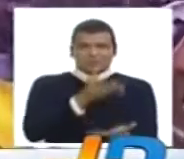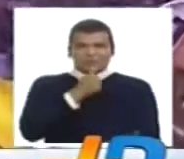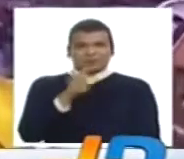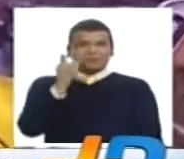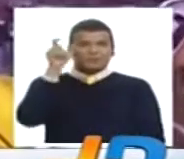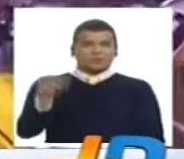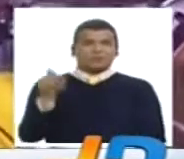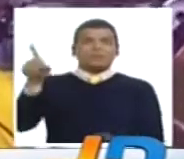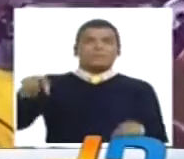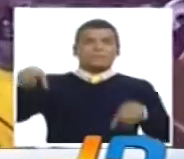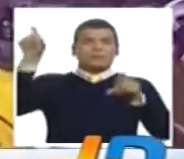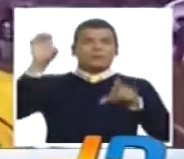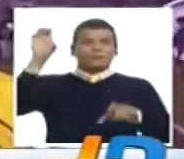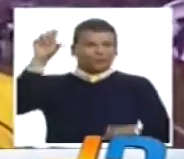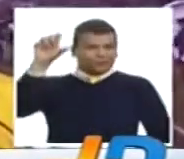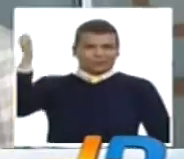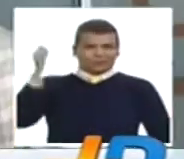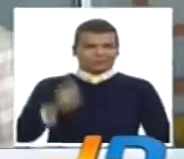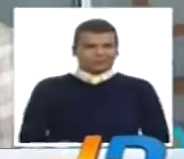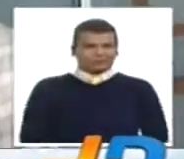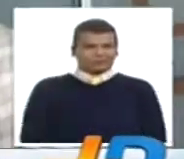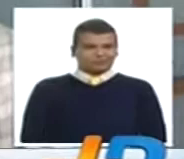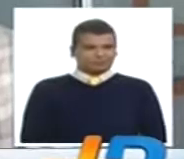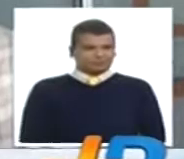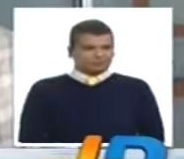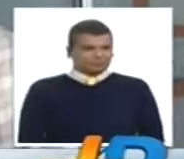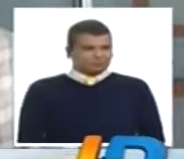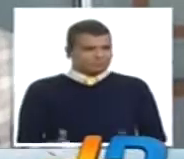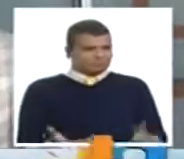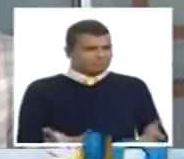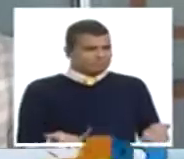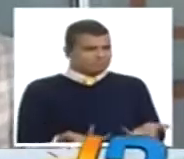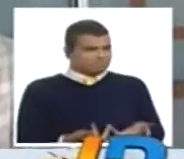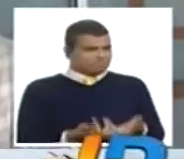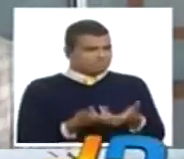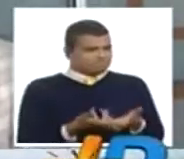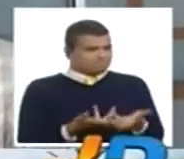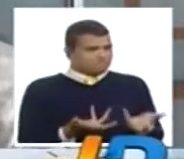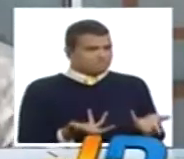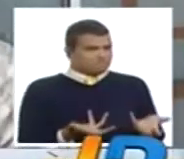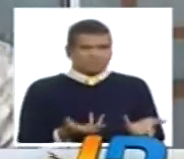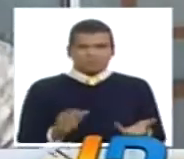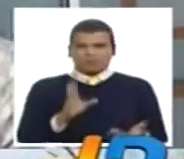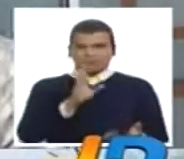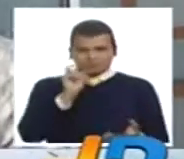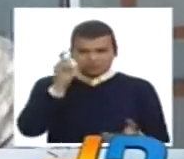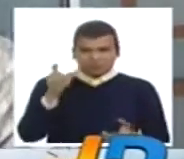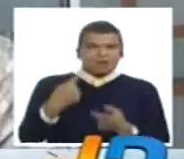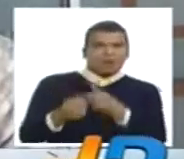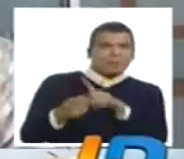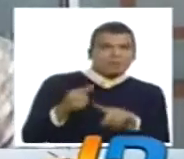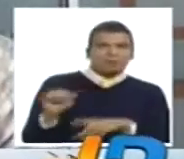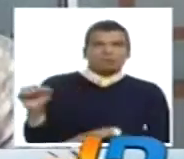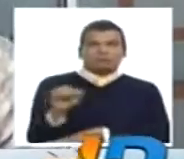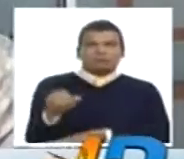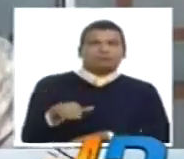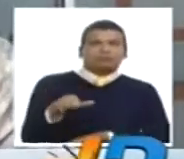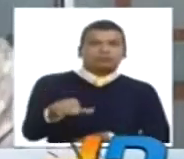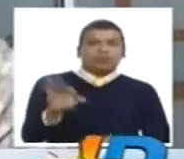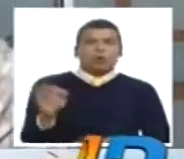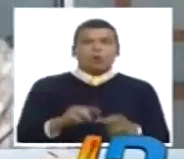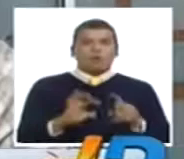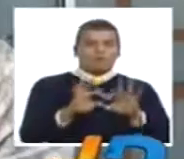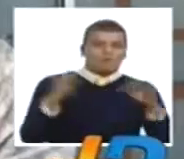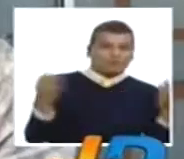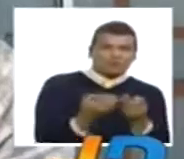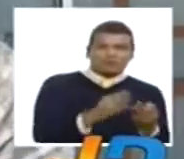fecha el portero se encontraba fuera del país. No sabía si lo estaba conduciendo en algún amigo o algún familiar, entonces pues le